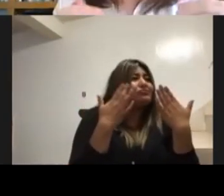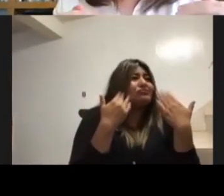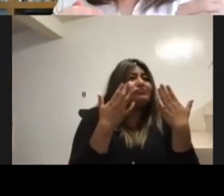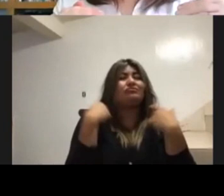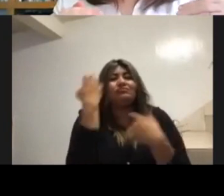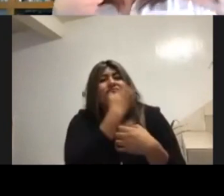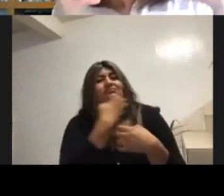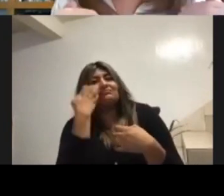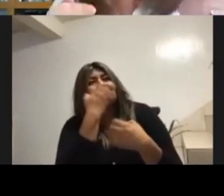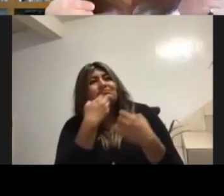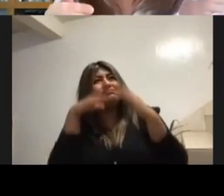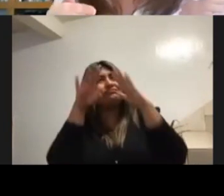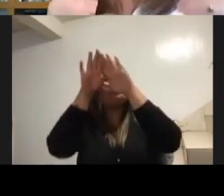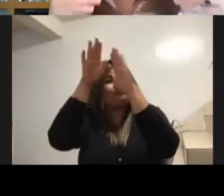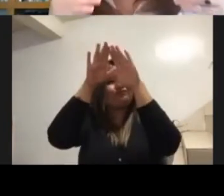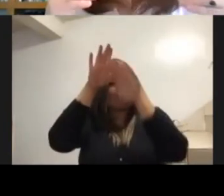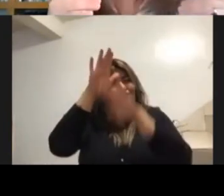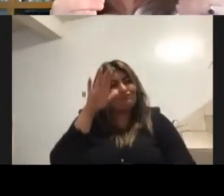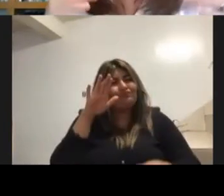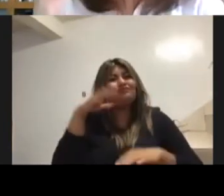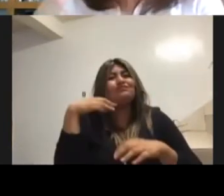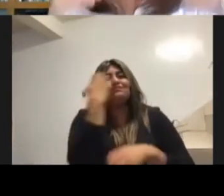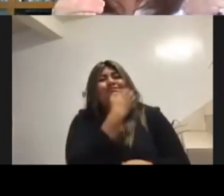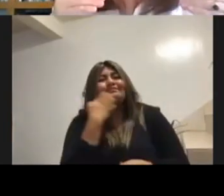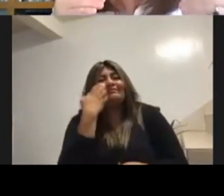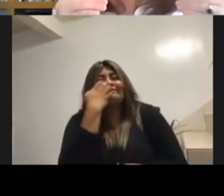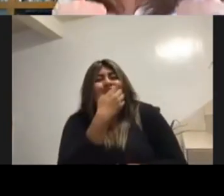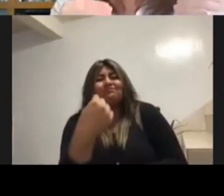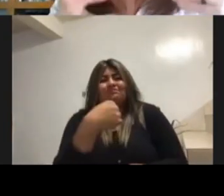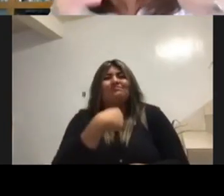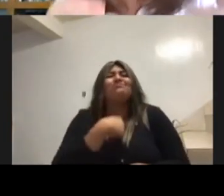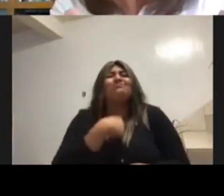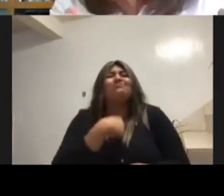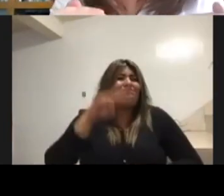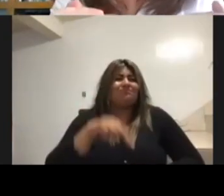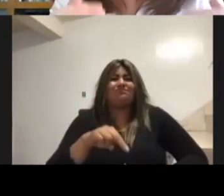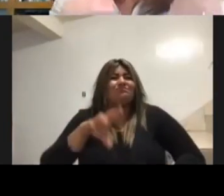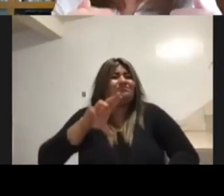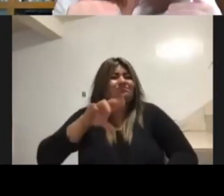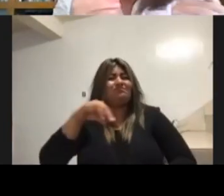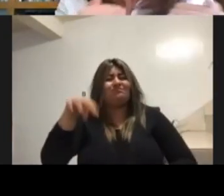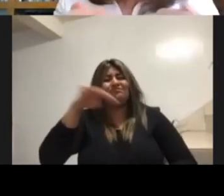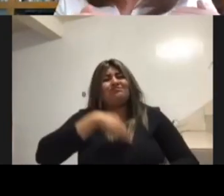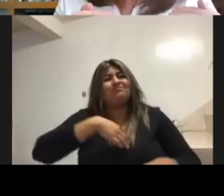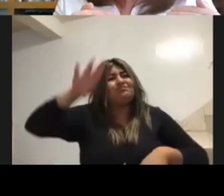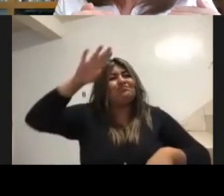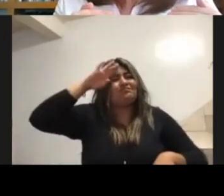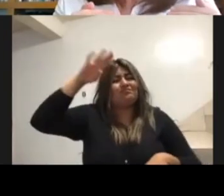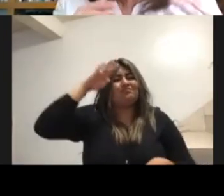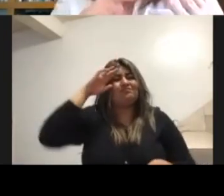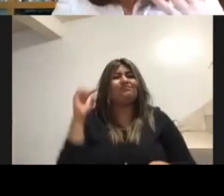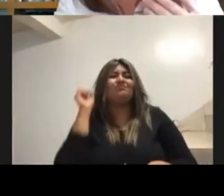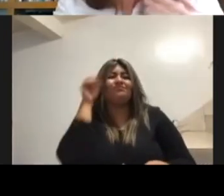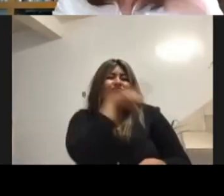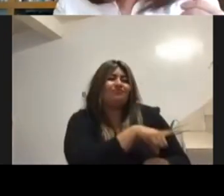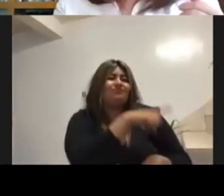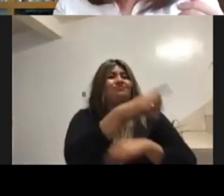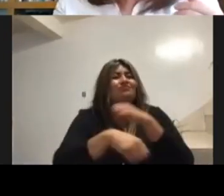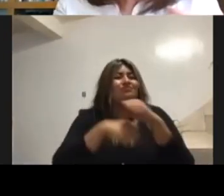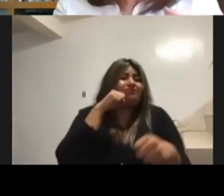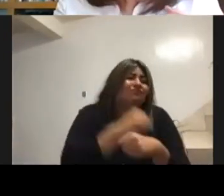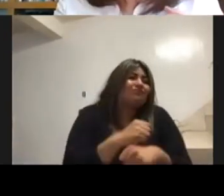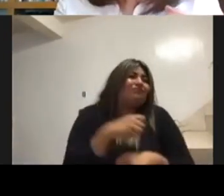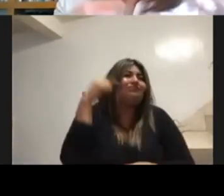educativa. Soy honesta, creo que a lo mejor al principio sí genera crisis y obviamente puede generar baja en la